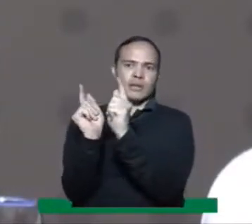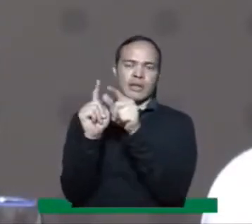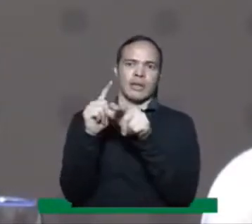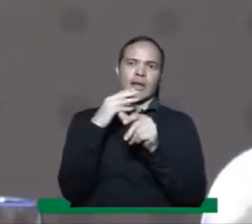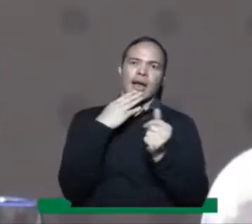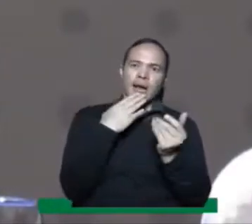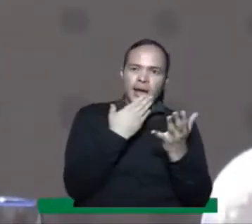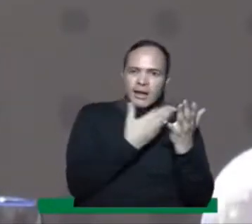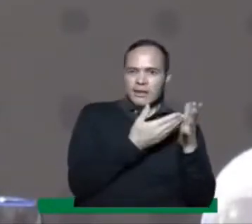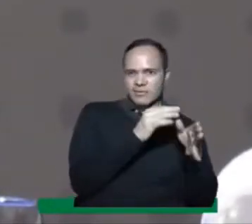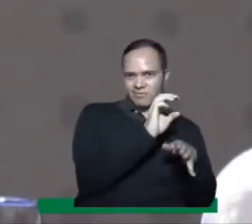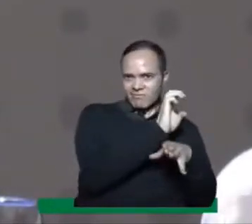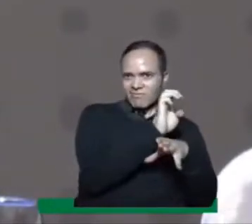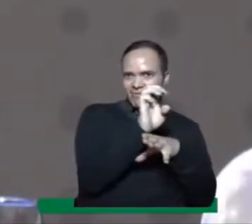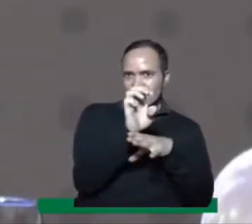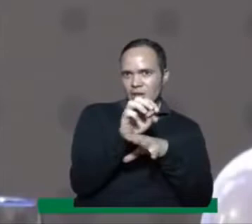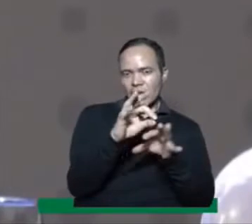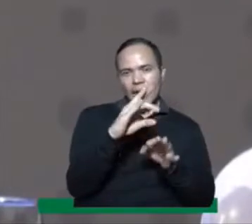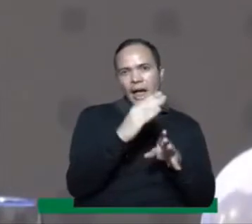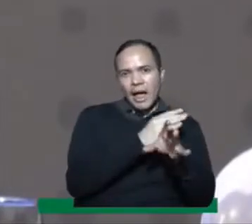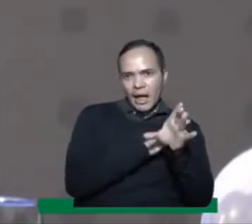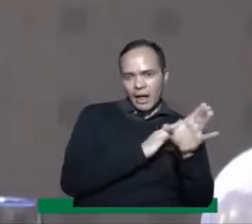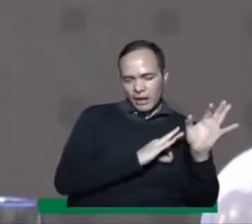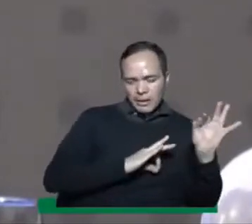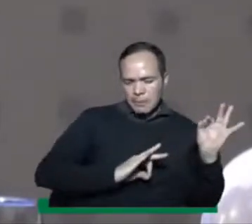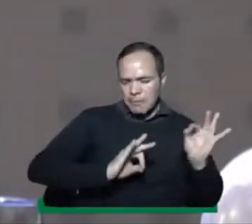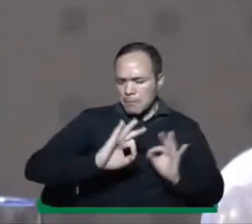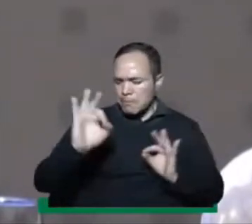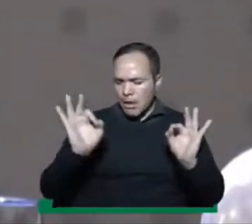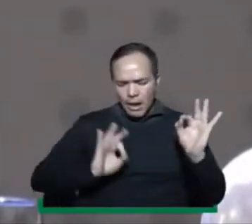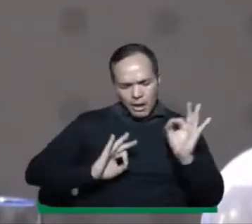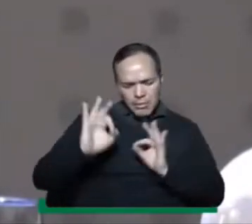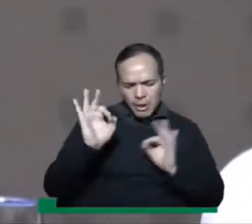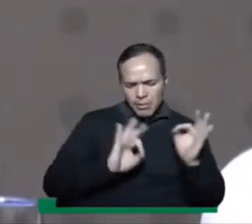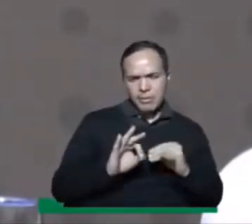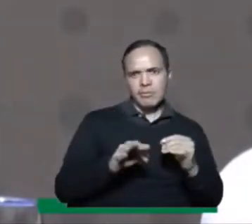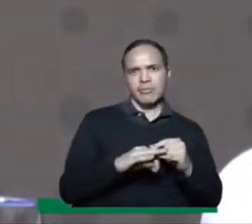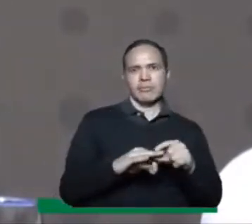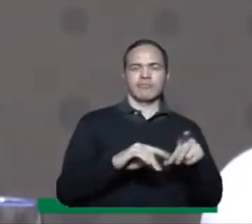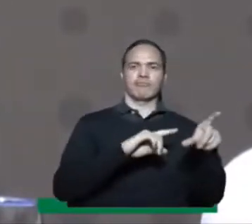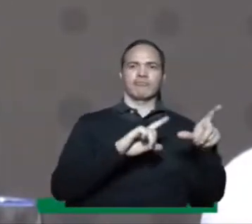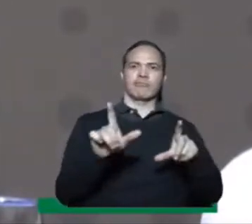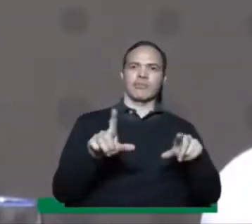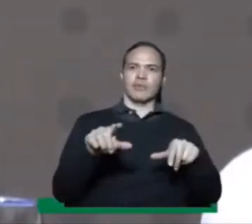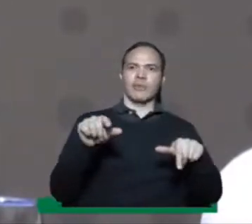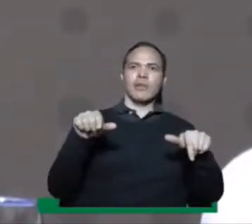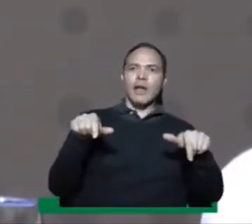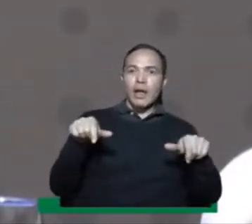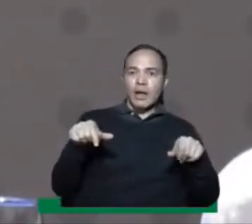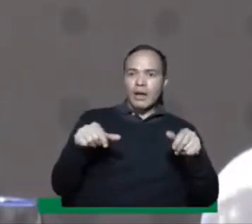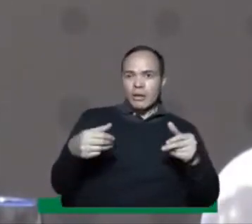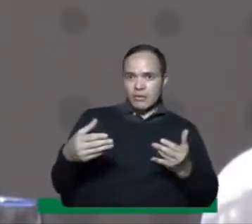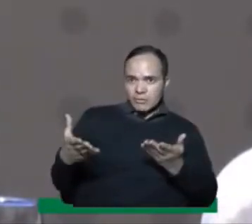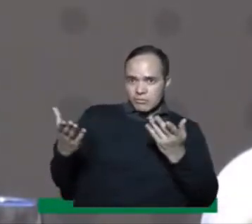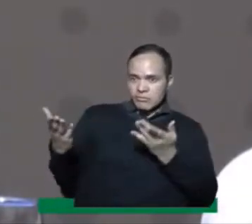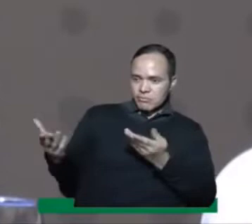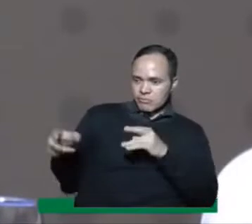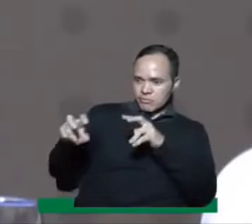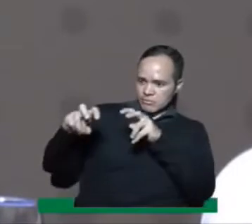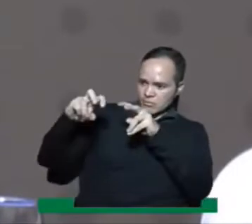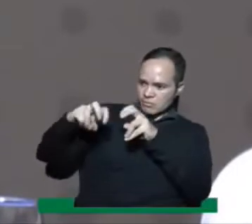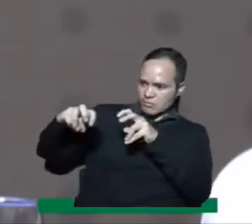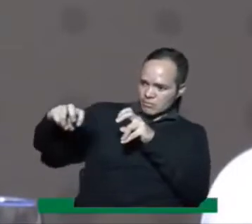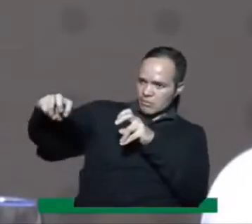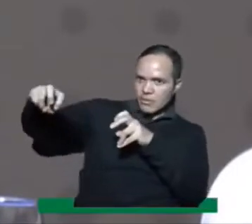antes de iniciar quiero presentar a las personas que estarán hoy conversando con nosotros y ya me